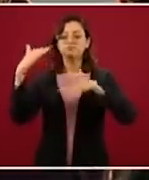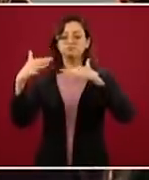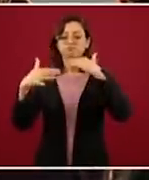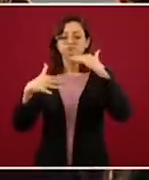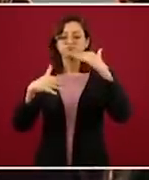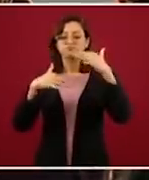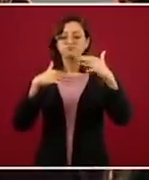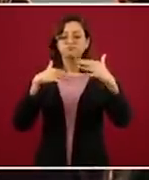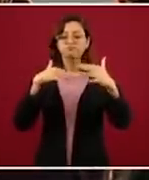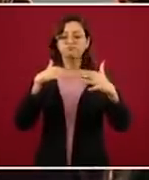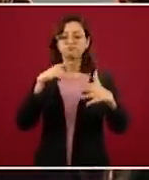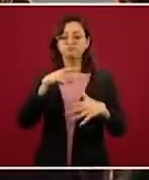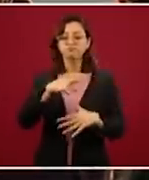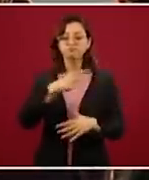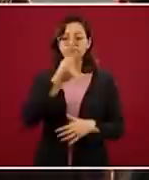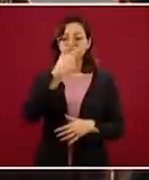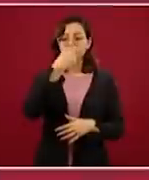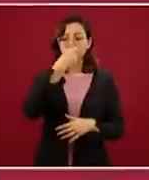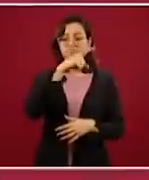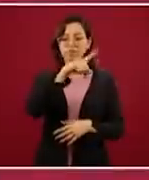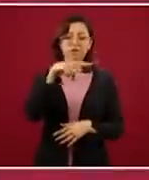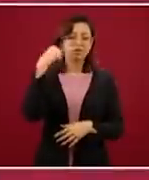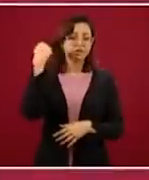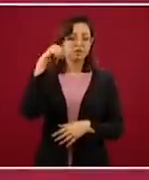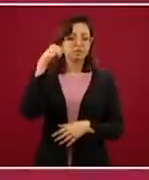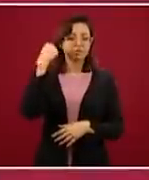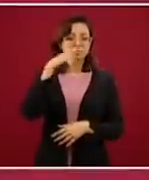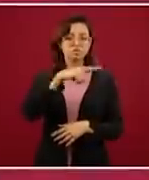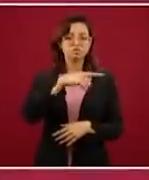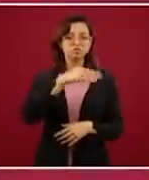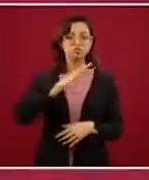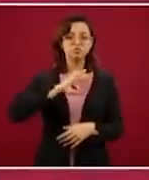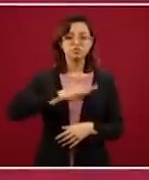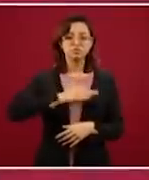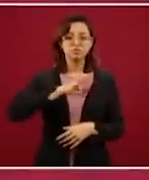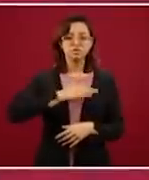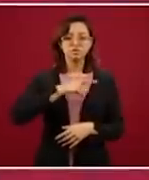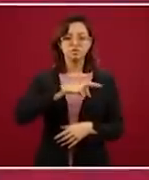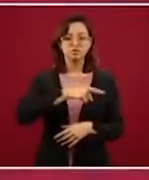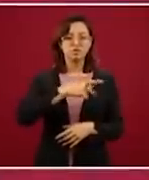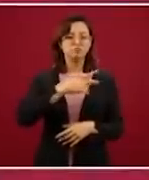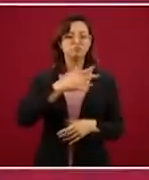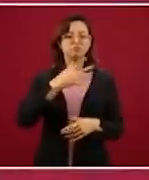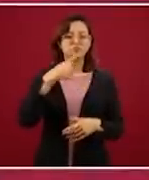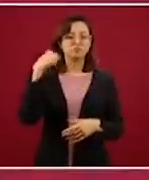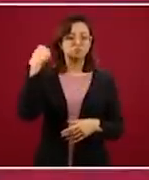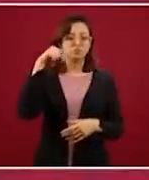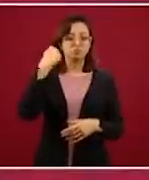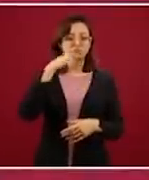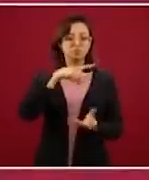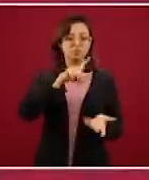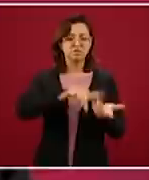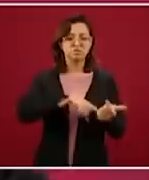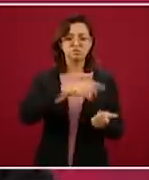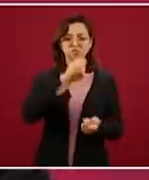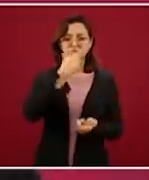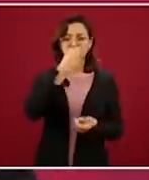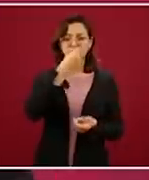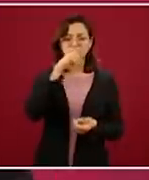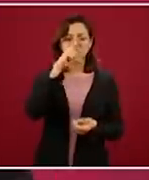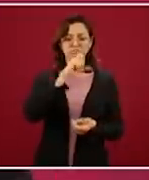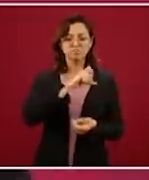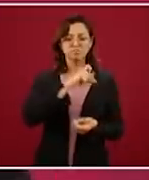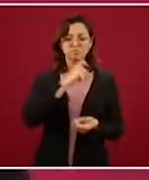de este medicamento en Tabasco que causó, ¿sí?, que ha causado